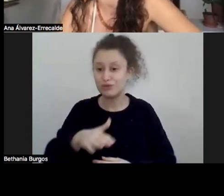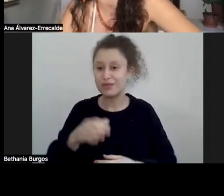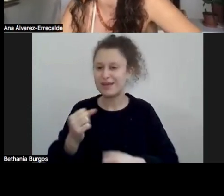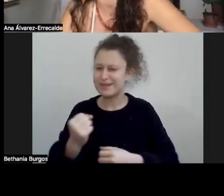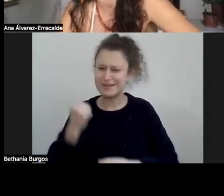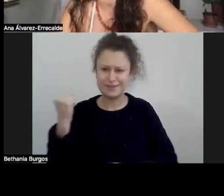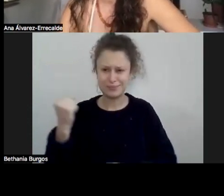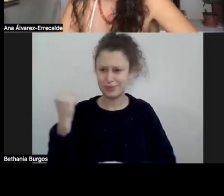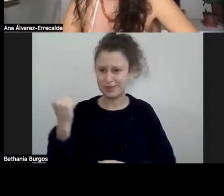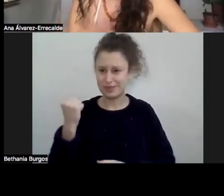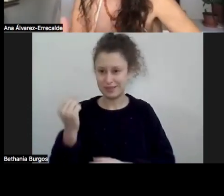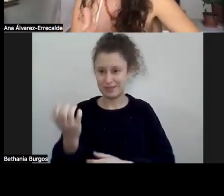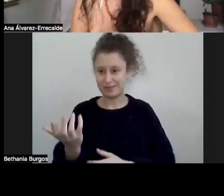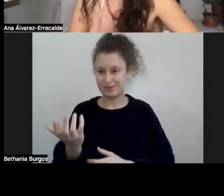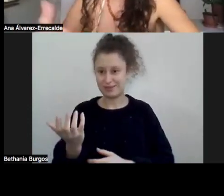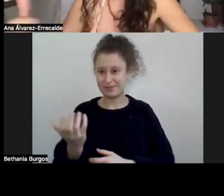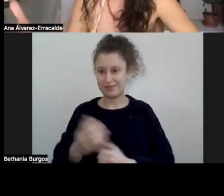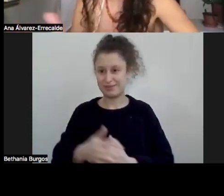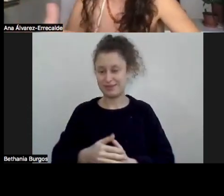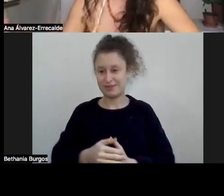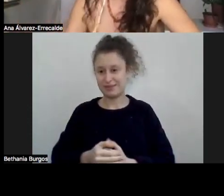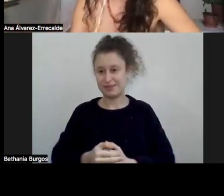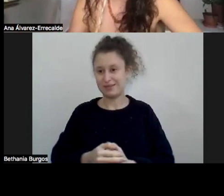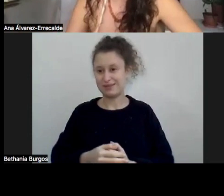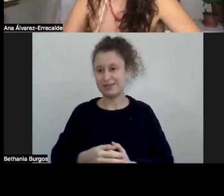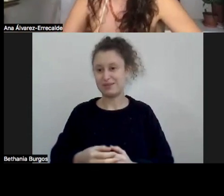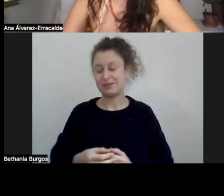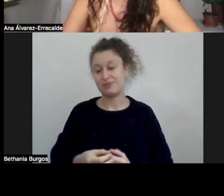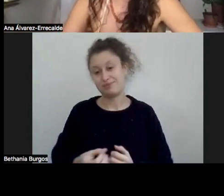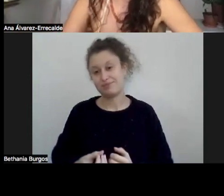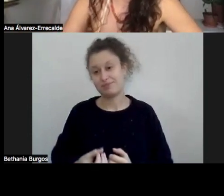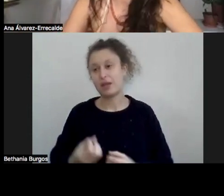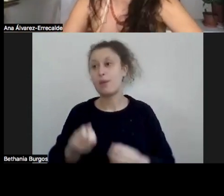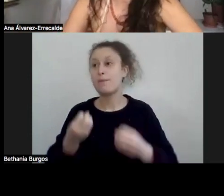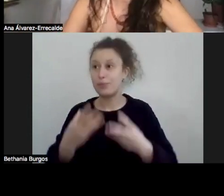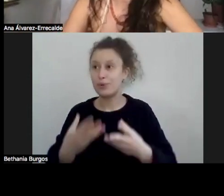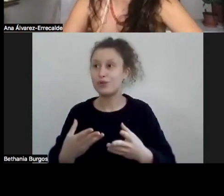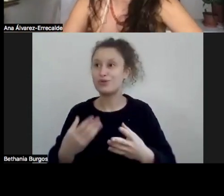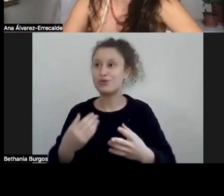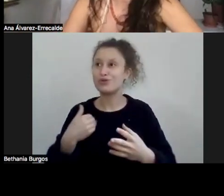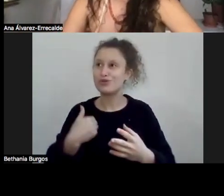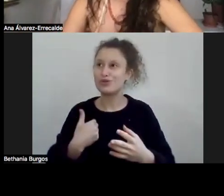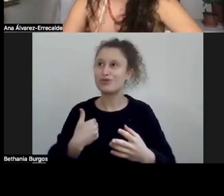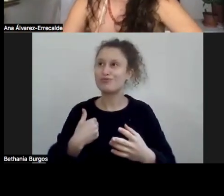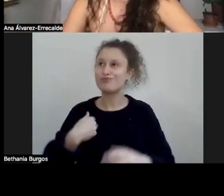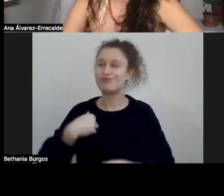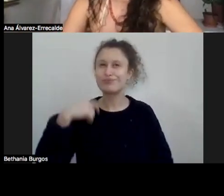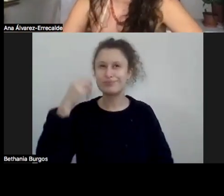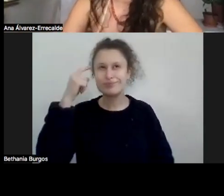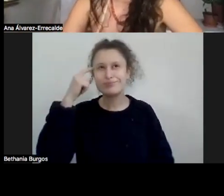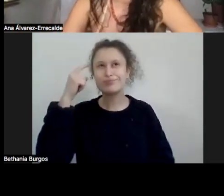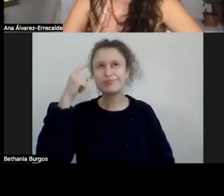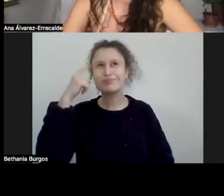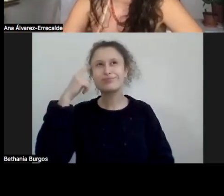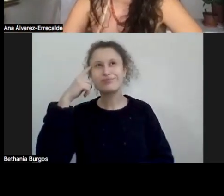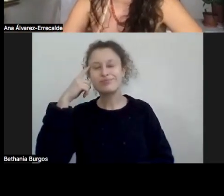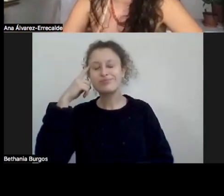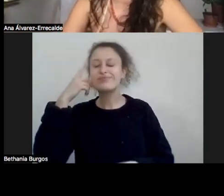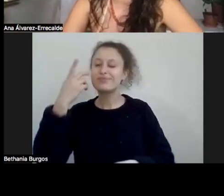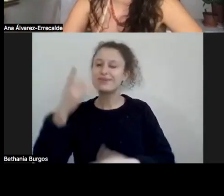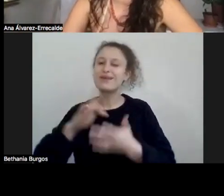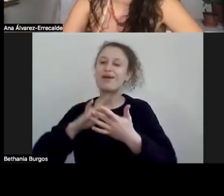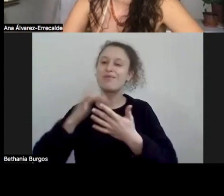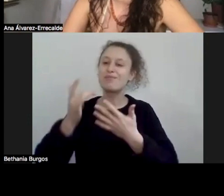que queremos construir, es que inicio este proyecto de Crear, Cuidar Importa, escuchando a cada persona a la